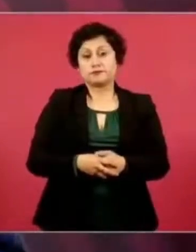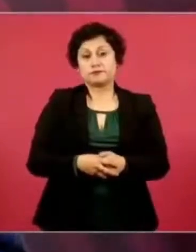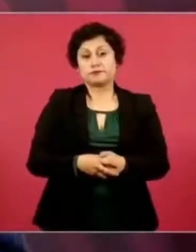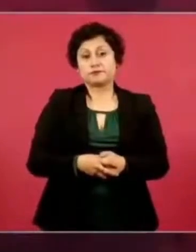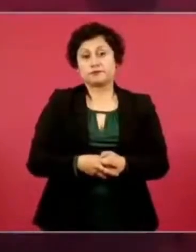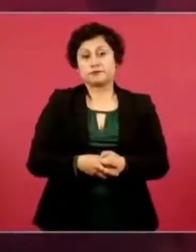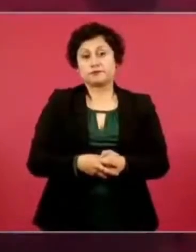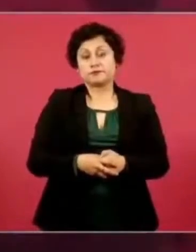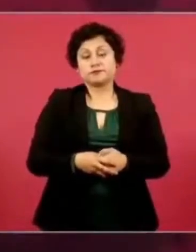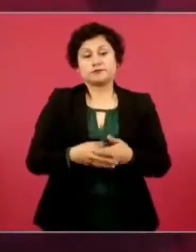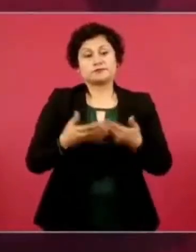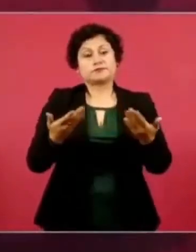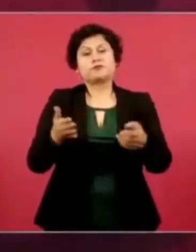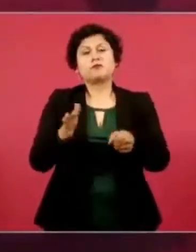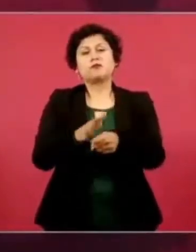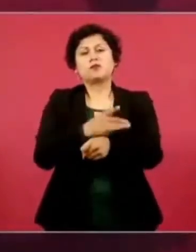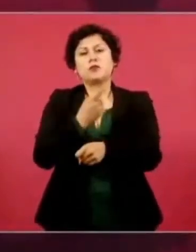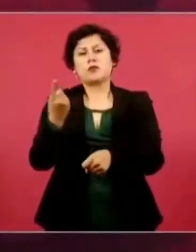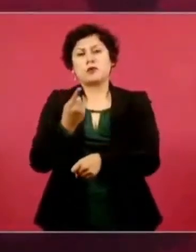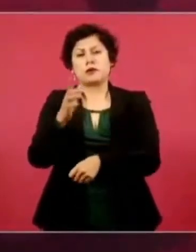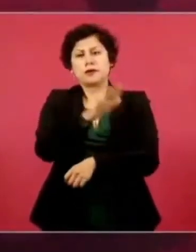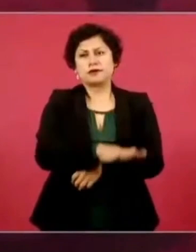la gente no quiere